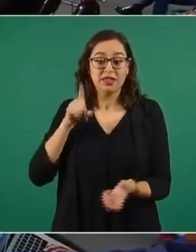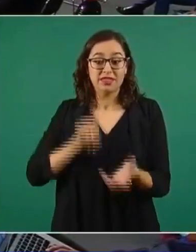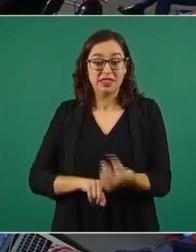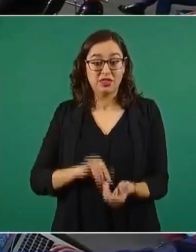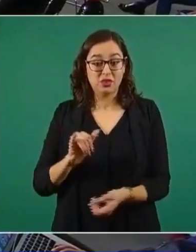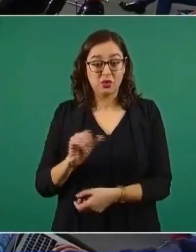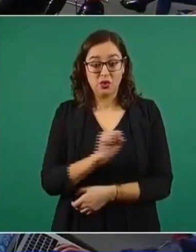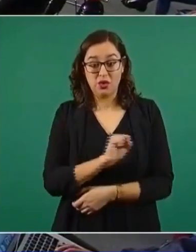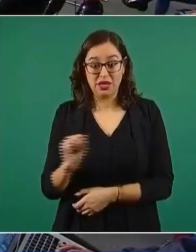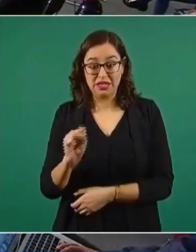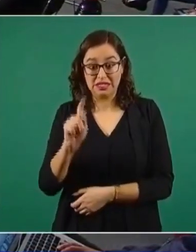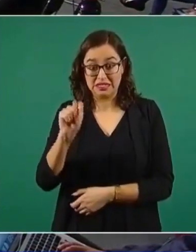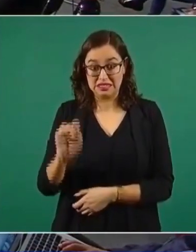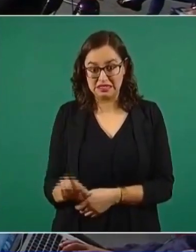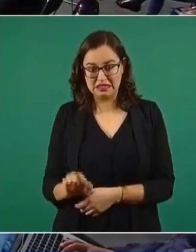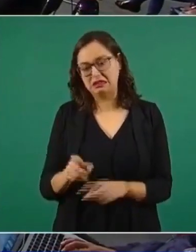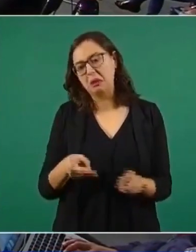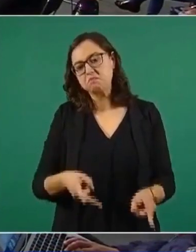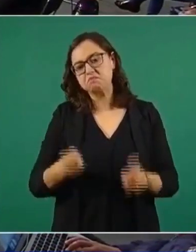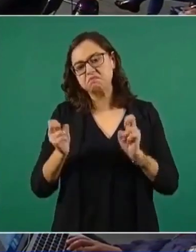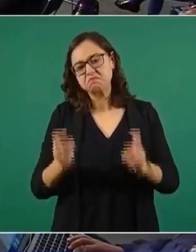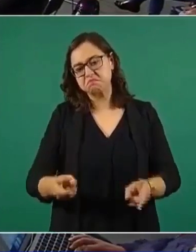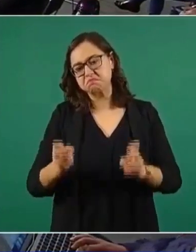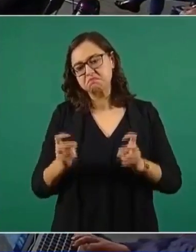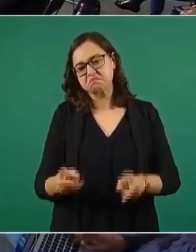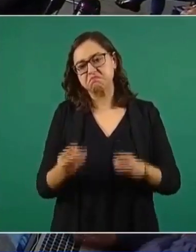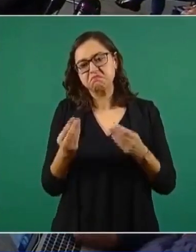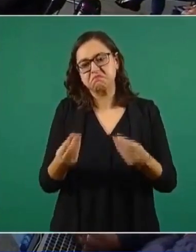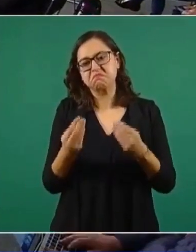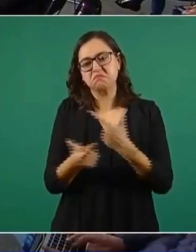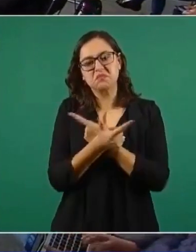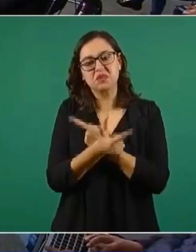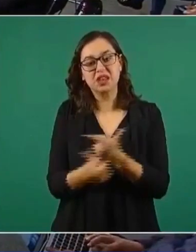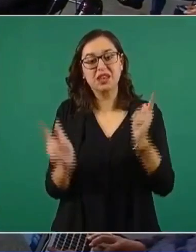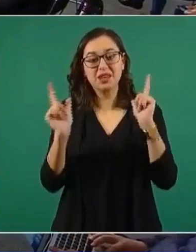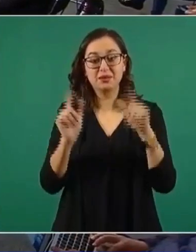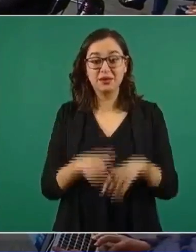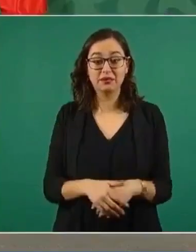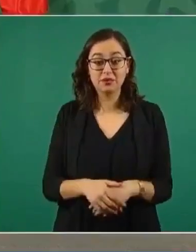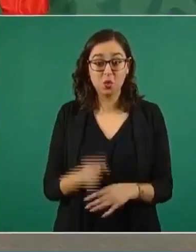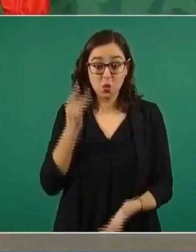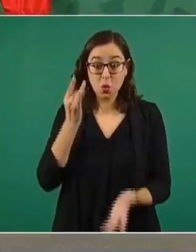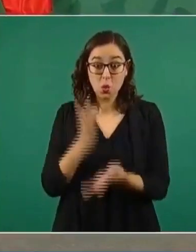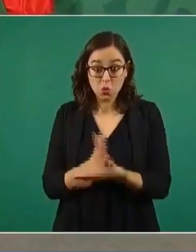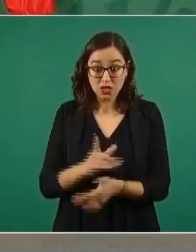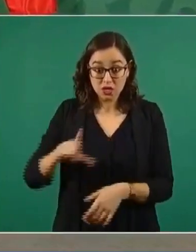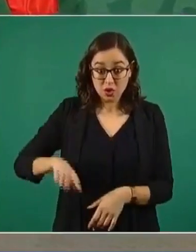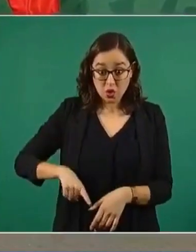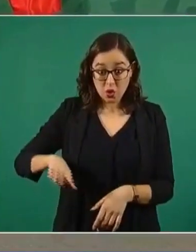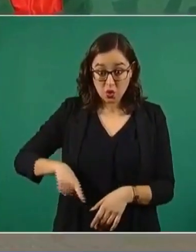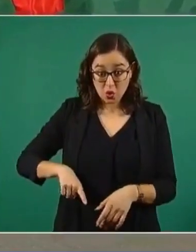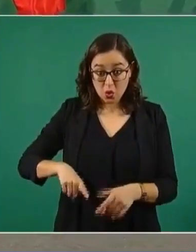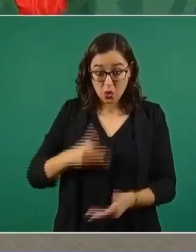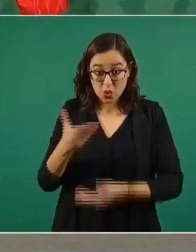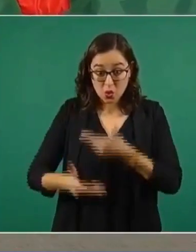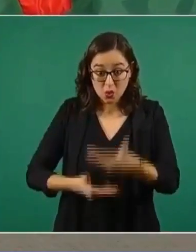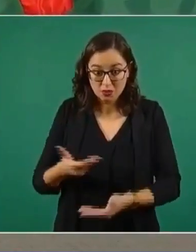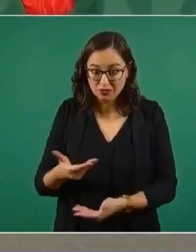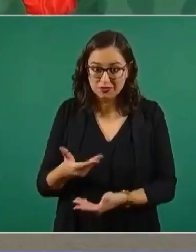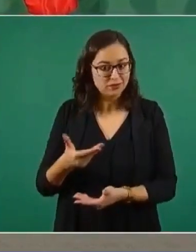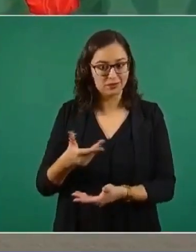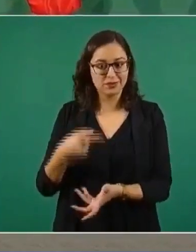y, con todo respeto, no solo eran los funcionarios, sino también los